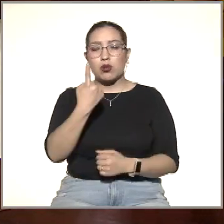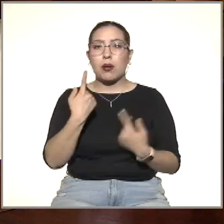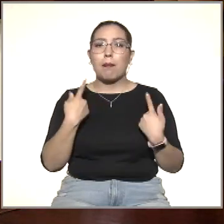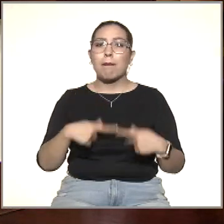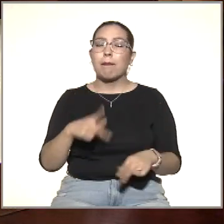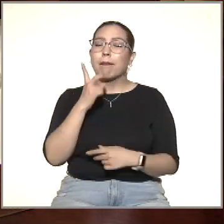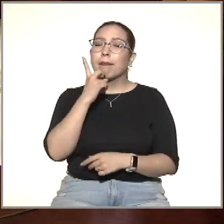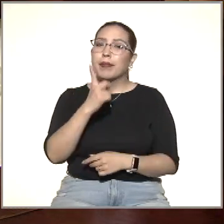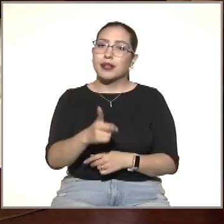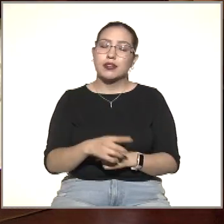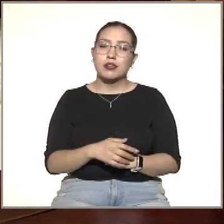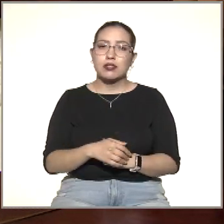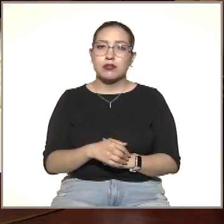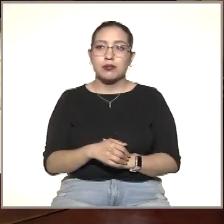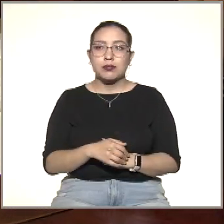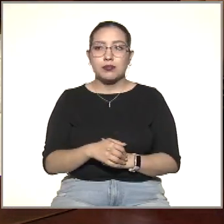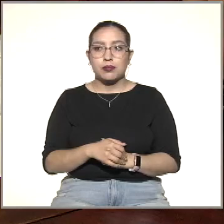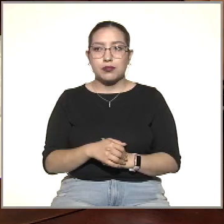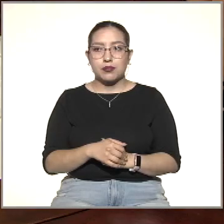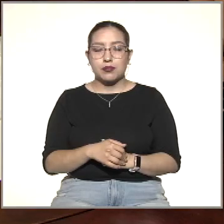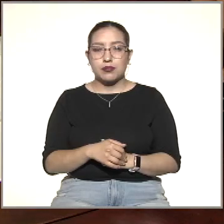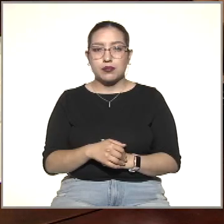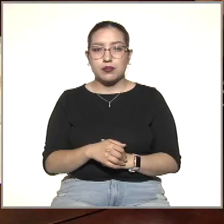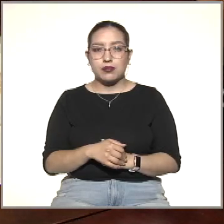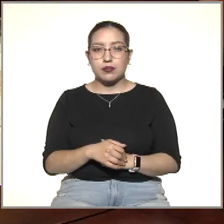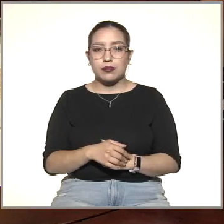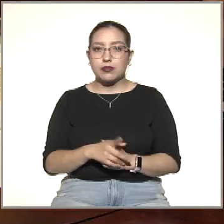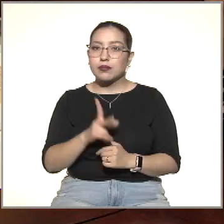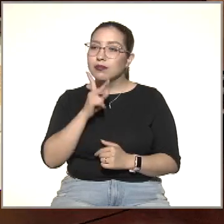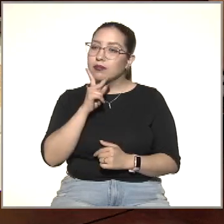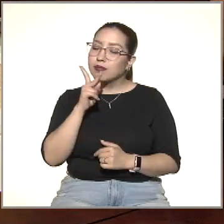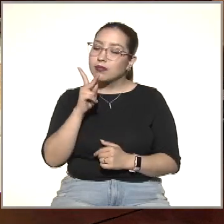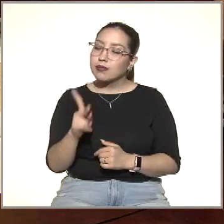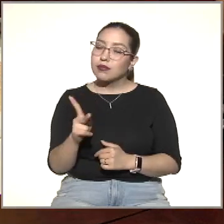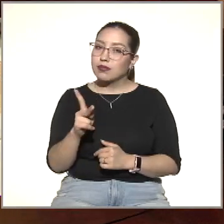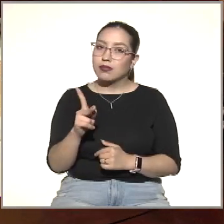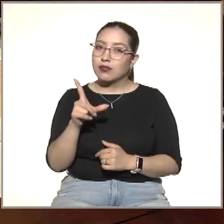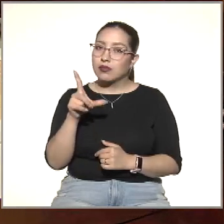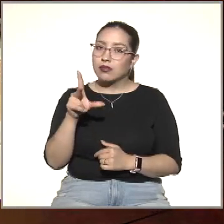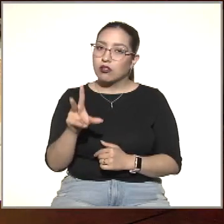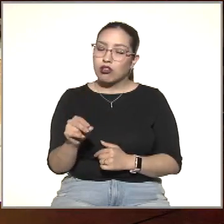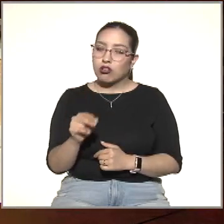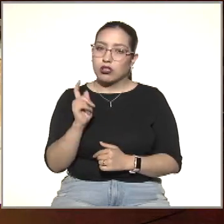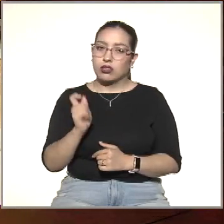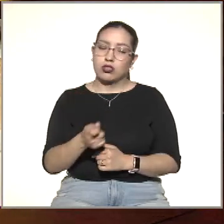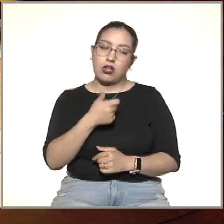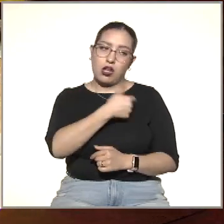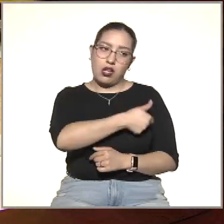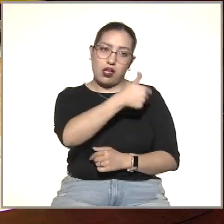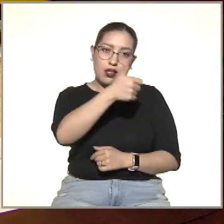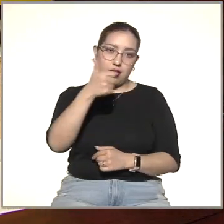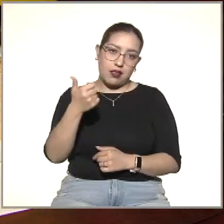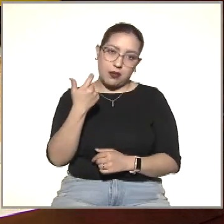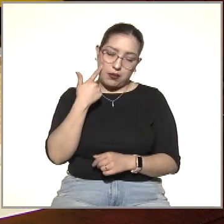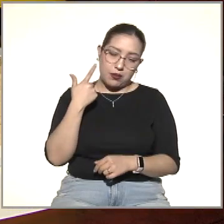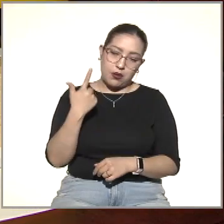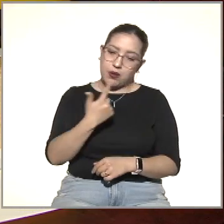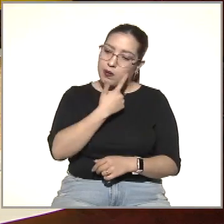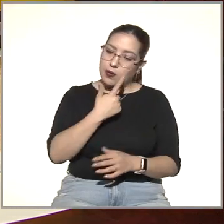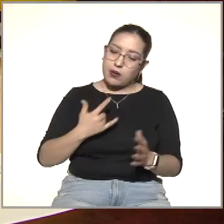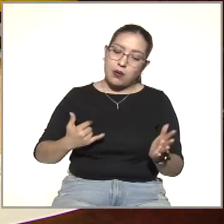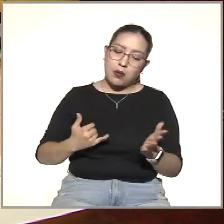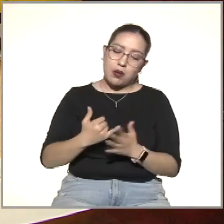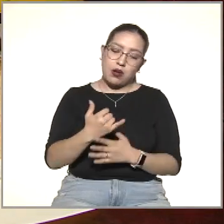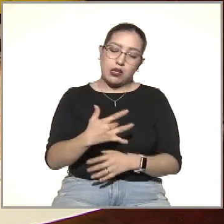sea, son las palabras no, sino es la interpretación que a cada quien le damos, ¿no? Es correcto. ¿Qué podemos decirle a esta